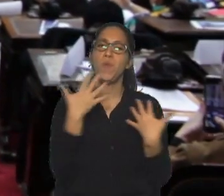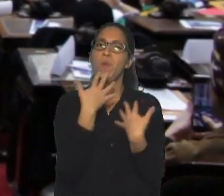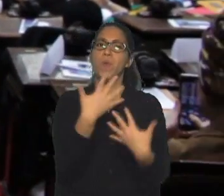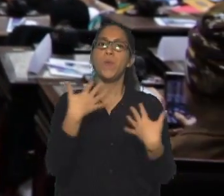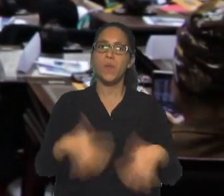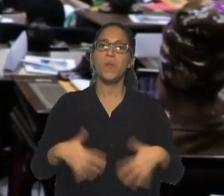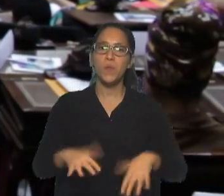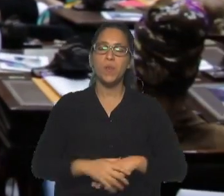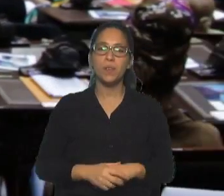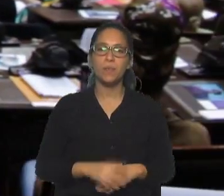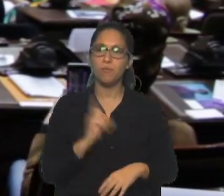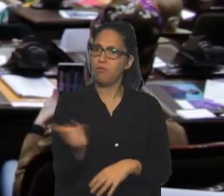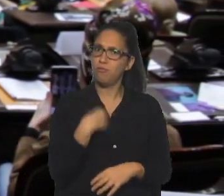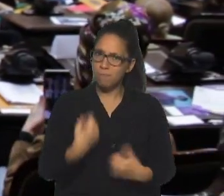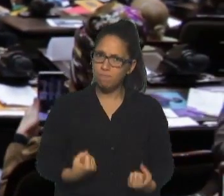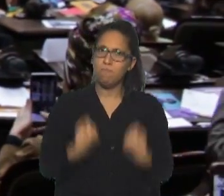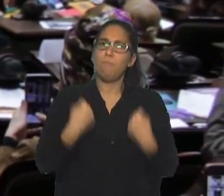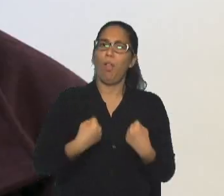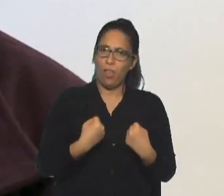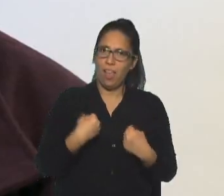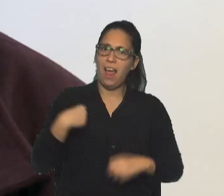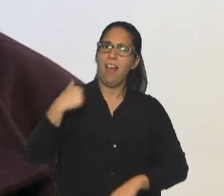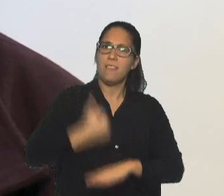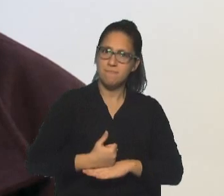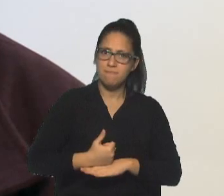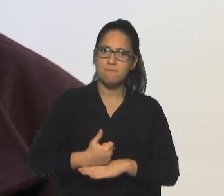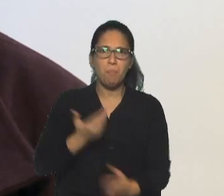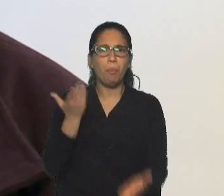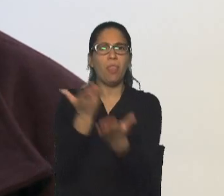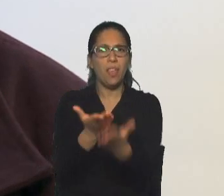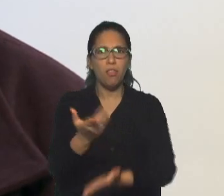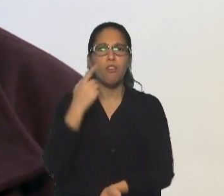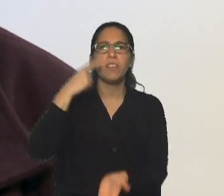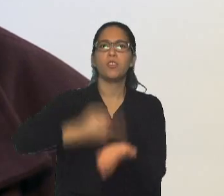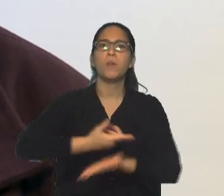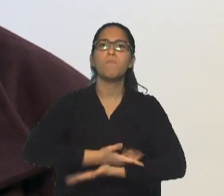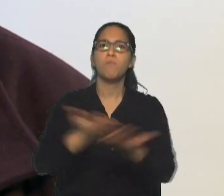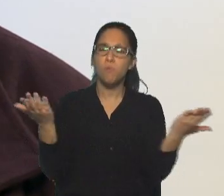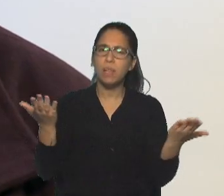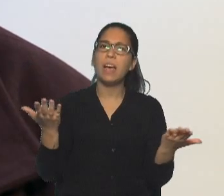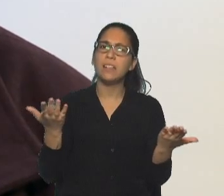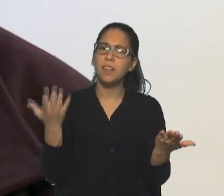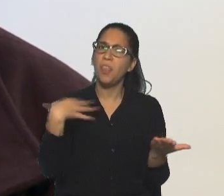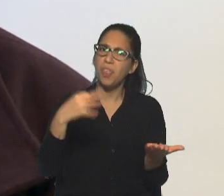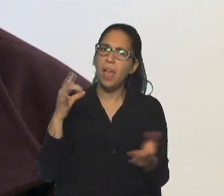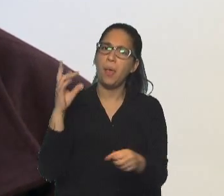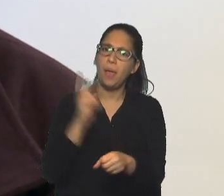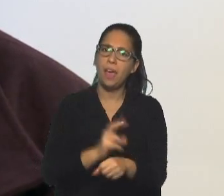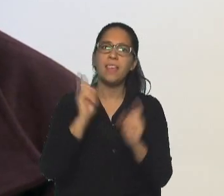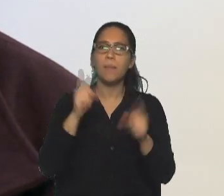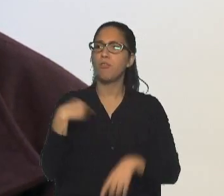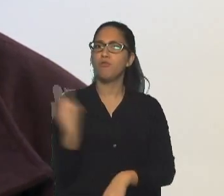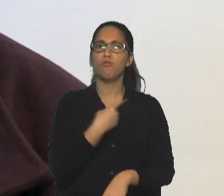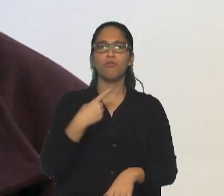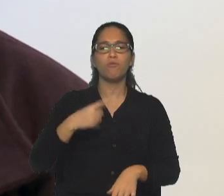encuentra empoderadas que no se encuentra demandando políticas públicas y que nos encuentran unidad también de